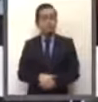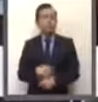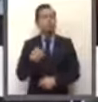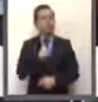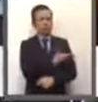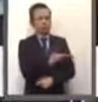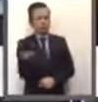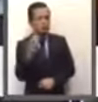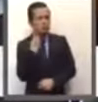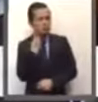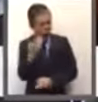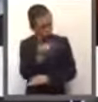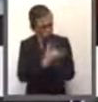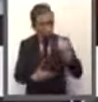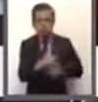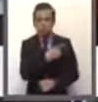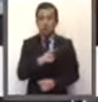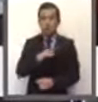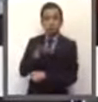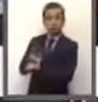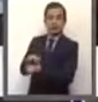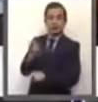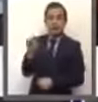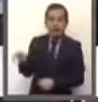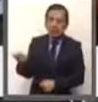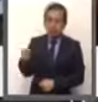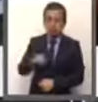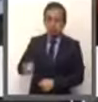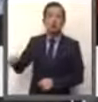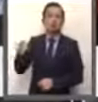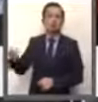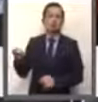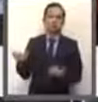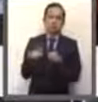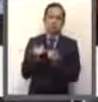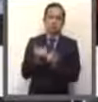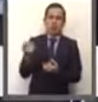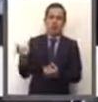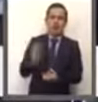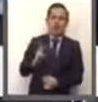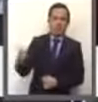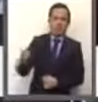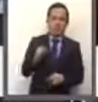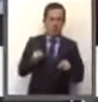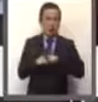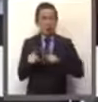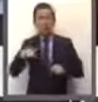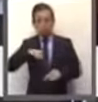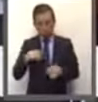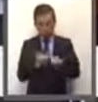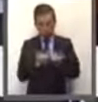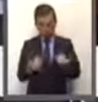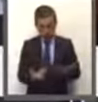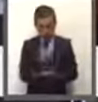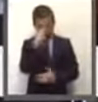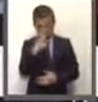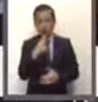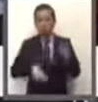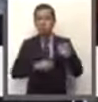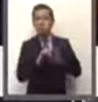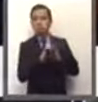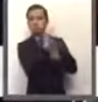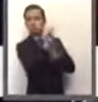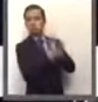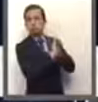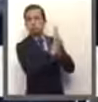que aboguemos por ellos porque son hermanos nuestros y que también nosotros tenemos a paisanos en Estados Unidos que pedimos que los